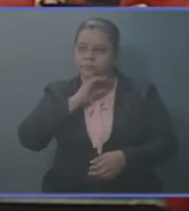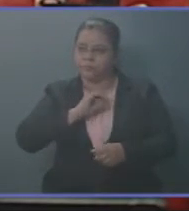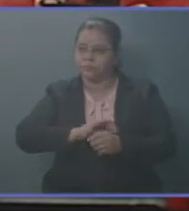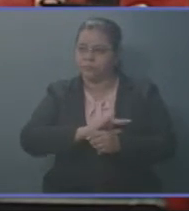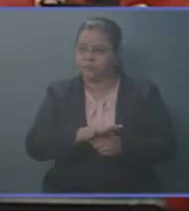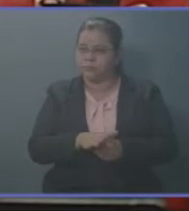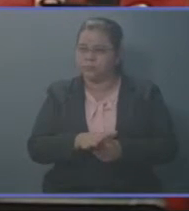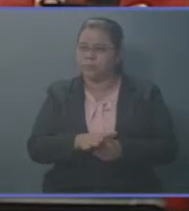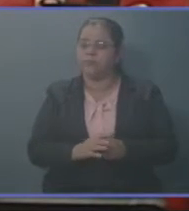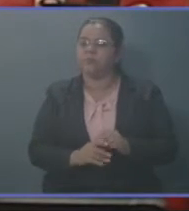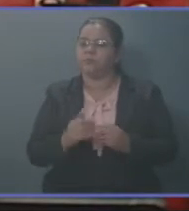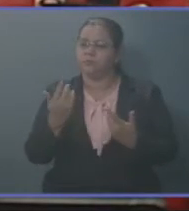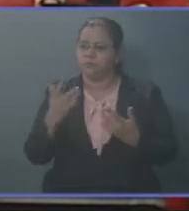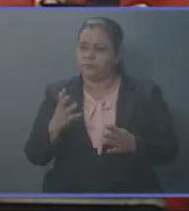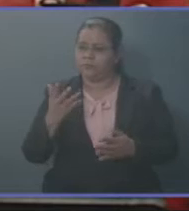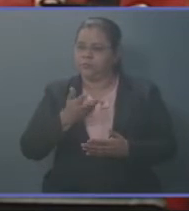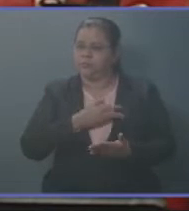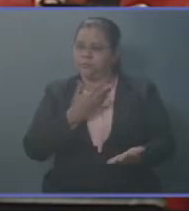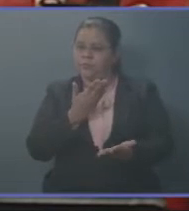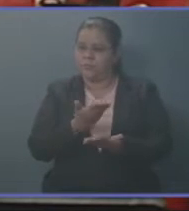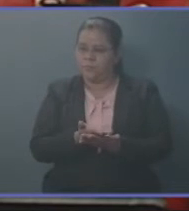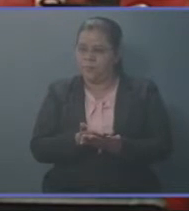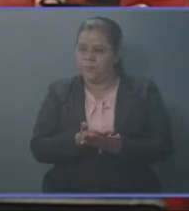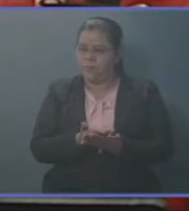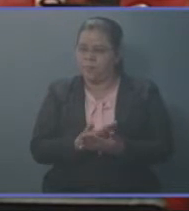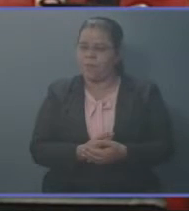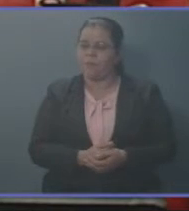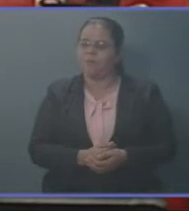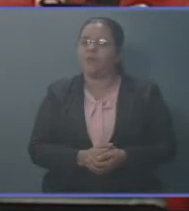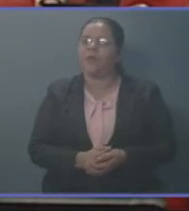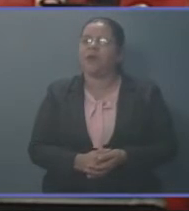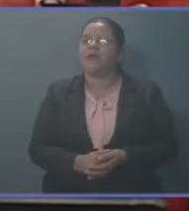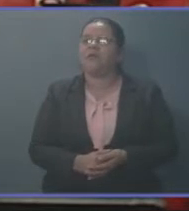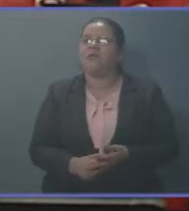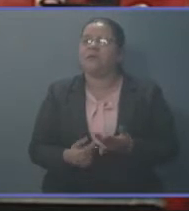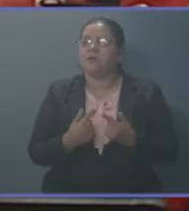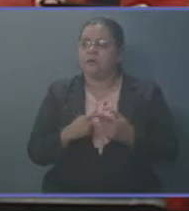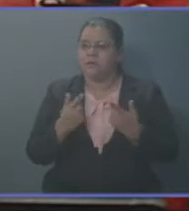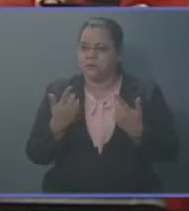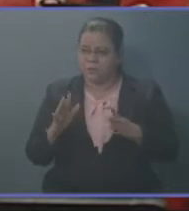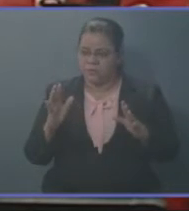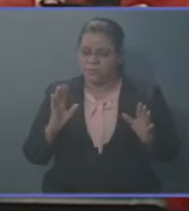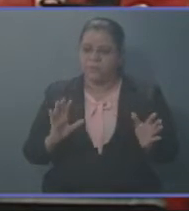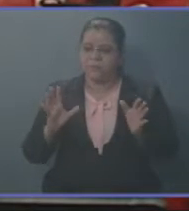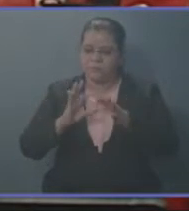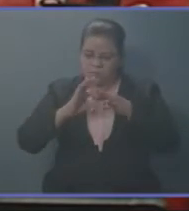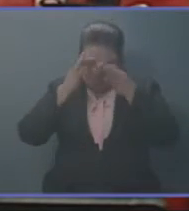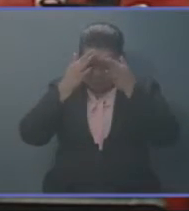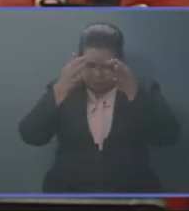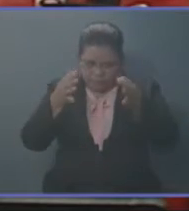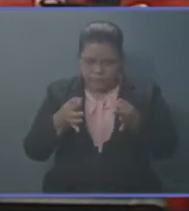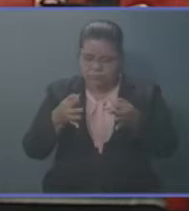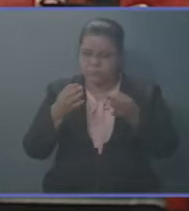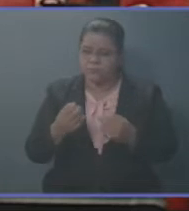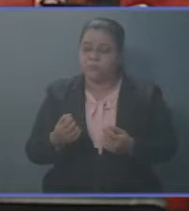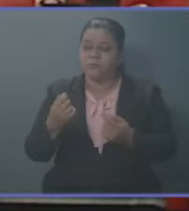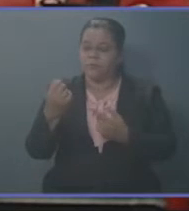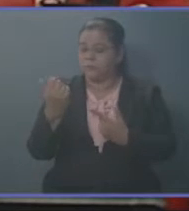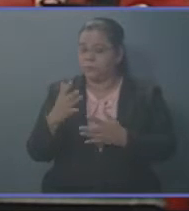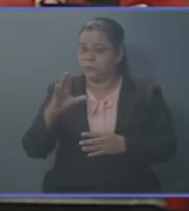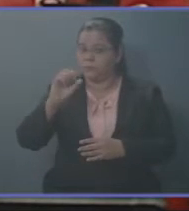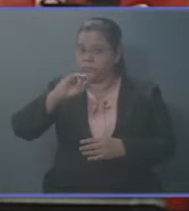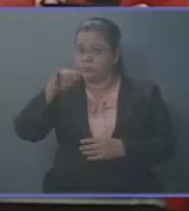COVID-19. Esta iniciativa corresponde también a las sentencias que ha dado la Sala de lo